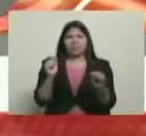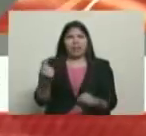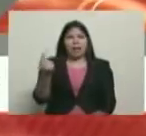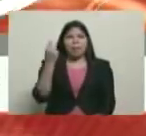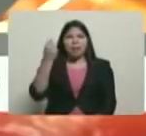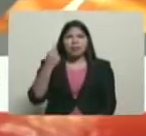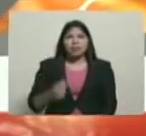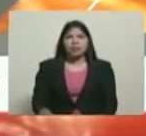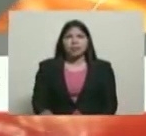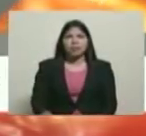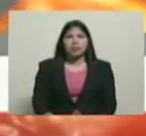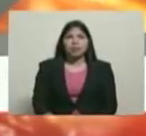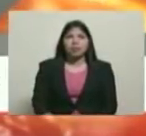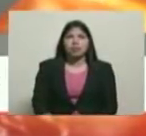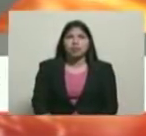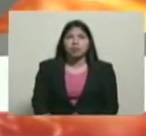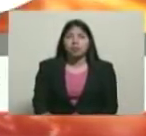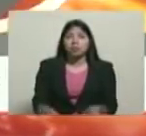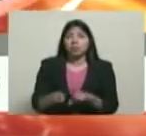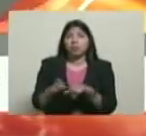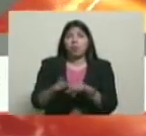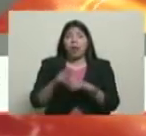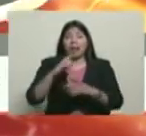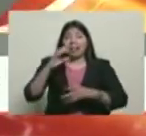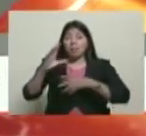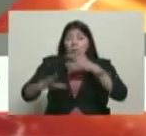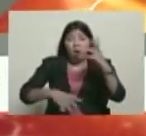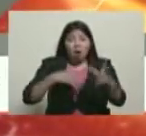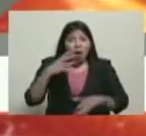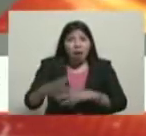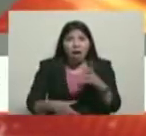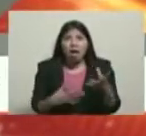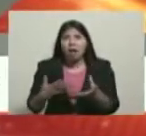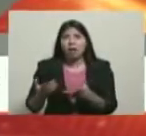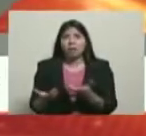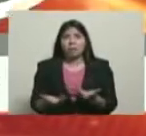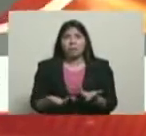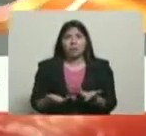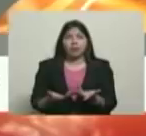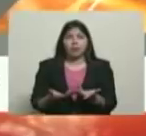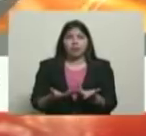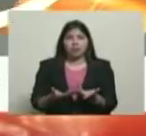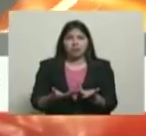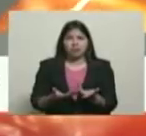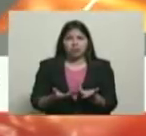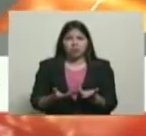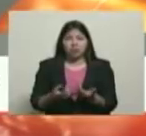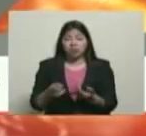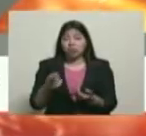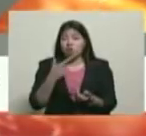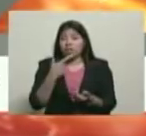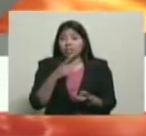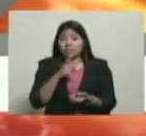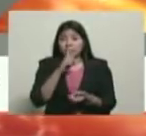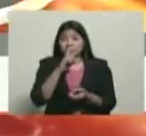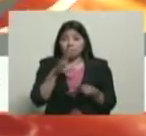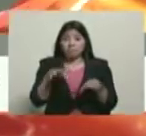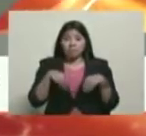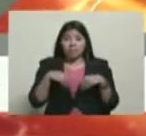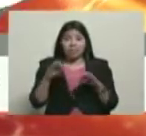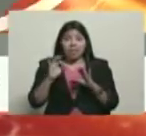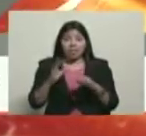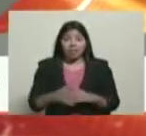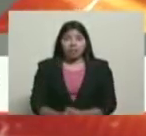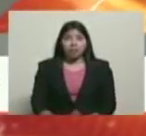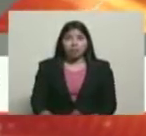de zozobra y de caos interno en la nación que no se ha logrado. Es lo primero que debo decir. Yo